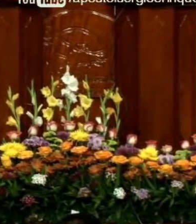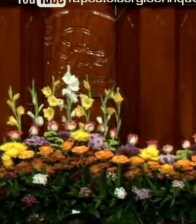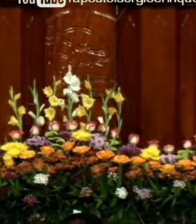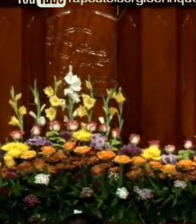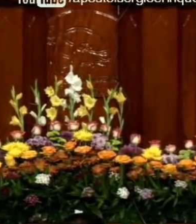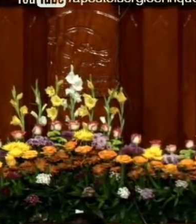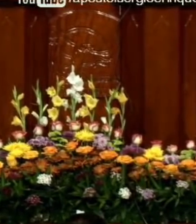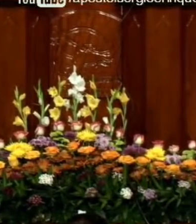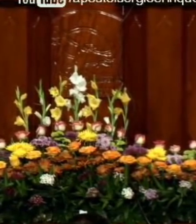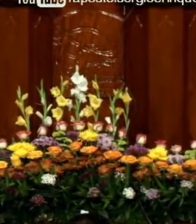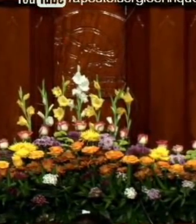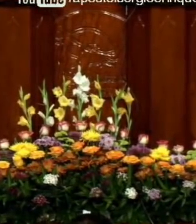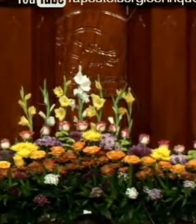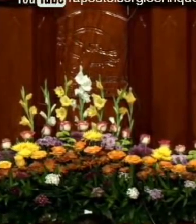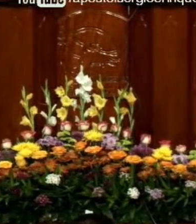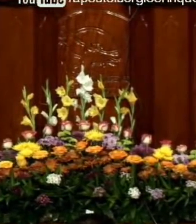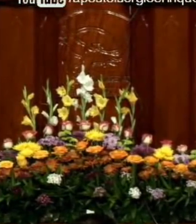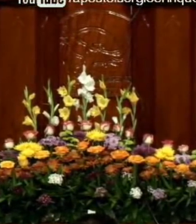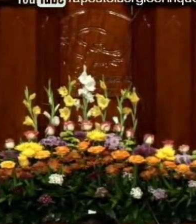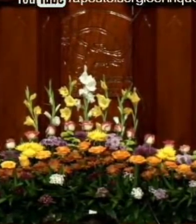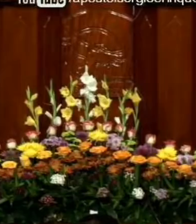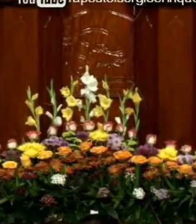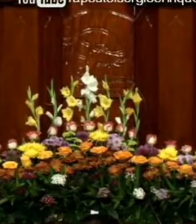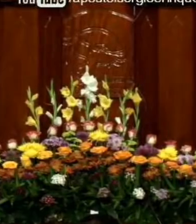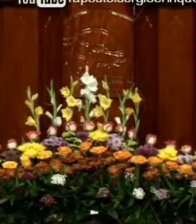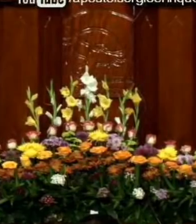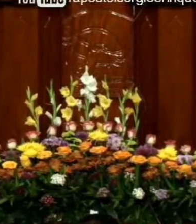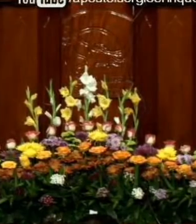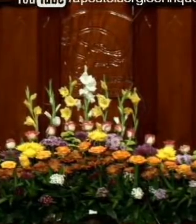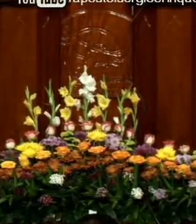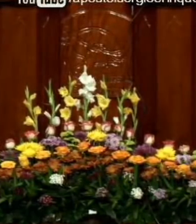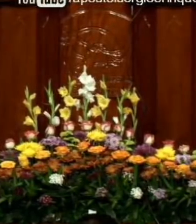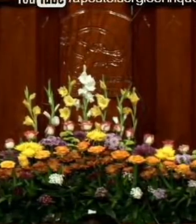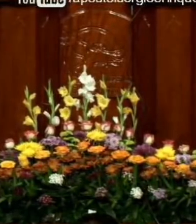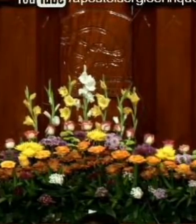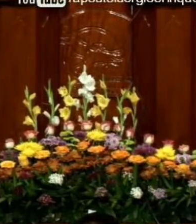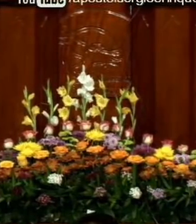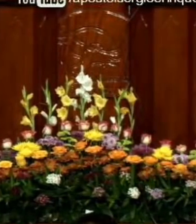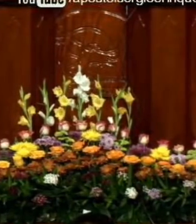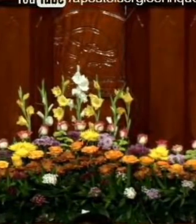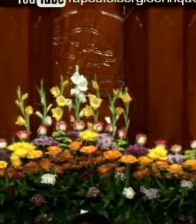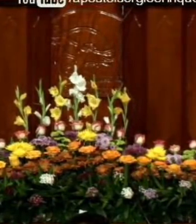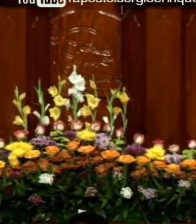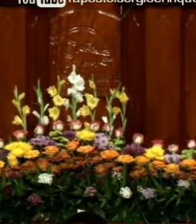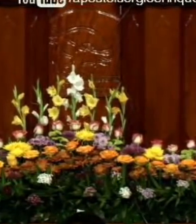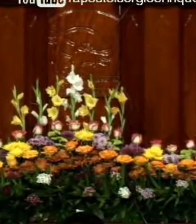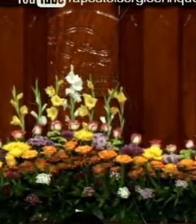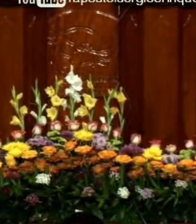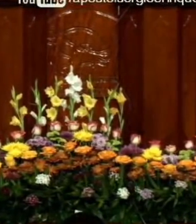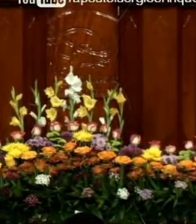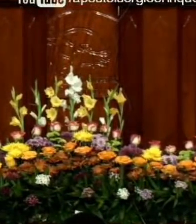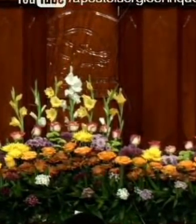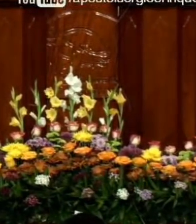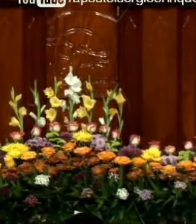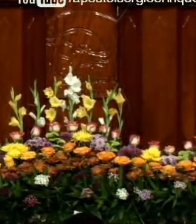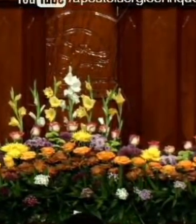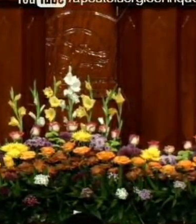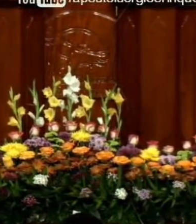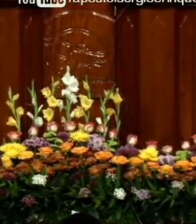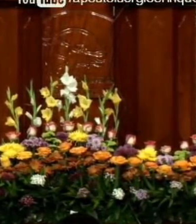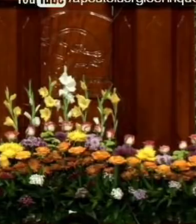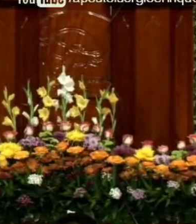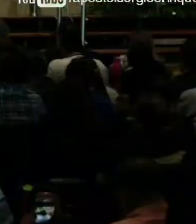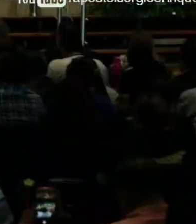decir, y uno mismo no sabe cómo explicar eso. Pero ¿qué generación sería la que los judíos que estaban ahí viendo?